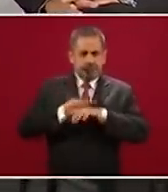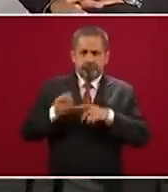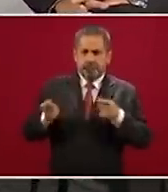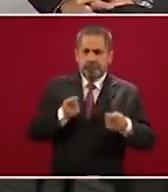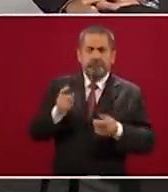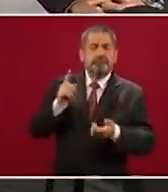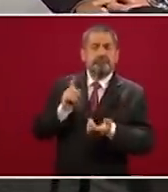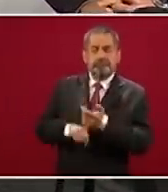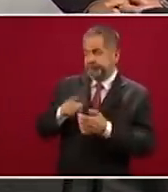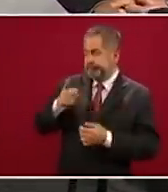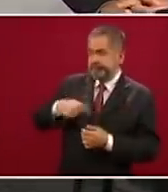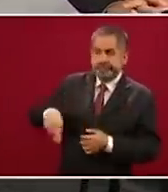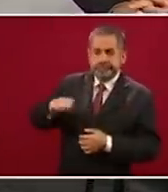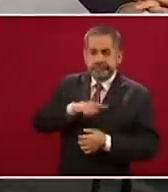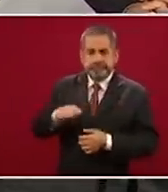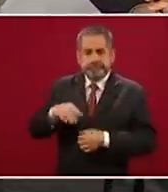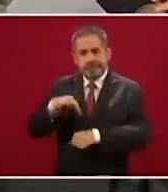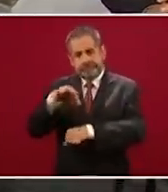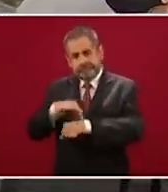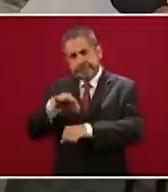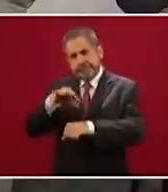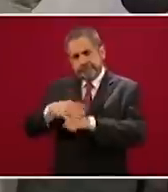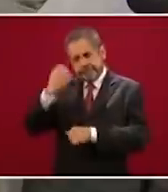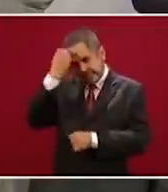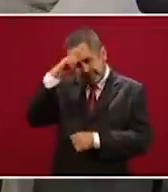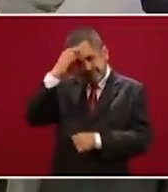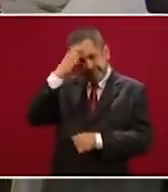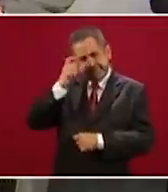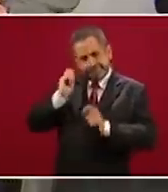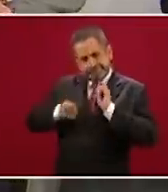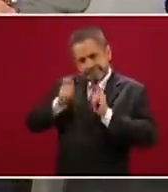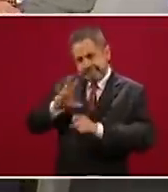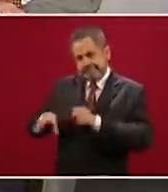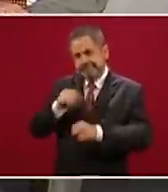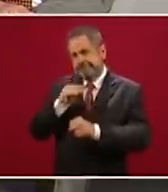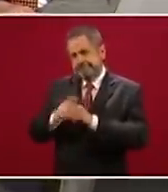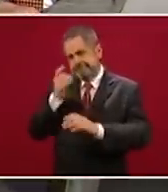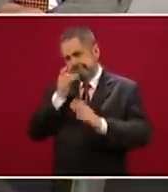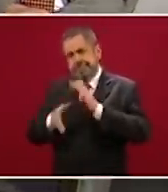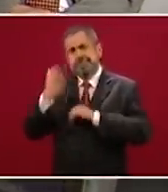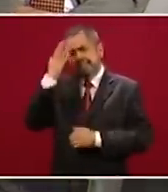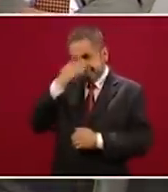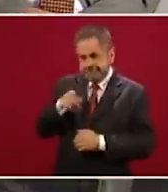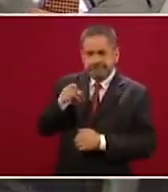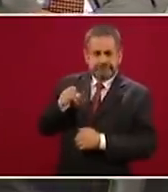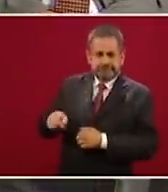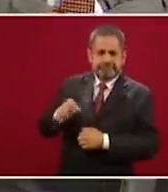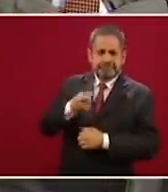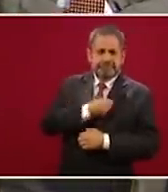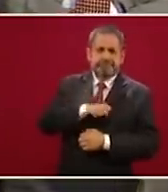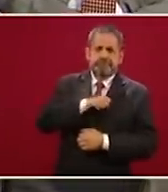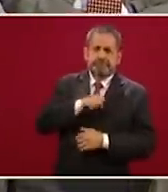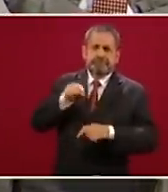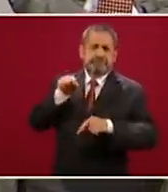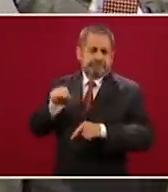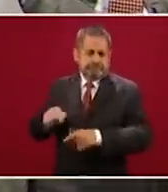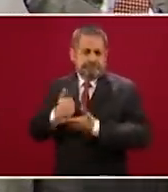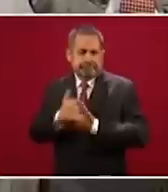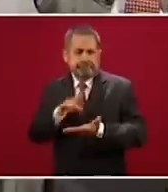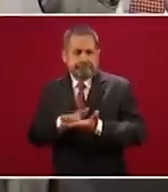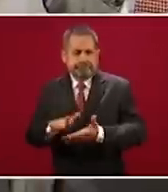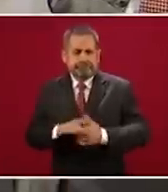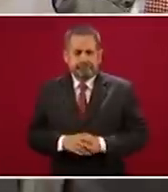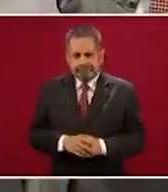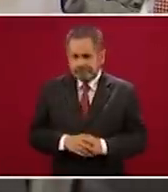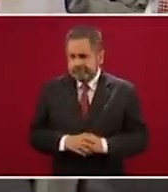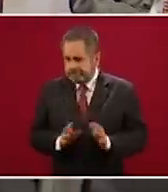son los médicos especialistas, ellos son los del sector salud los que están apoyando. Pero no sé